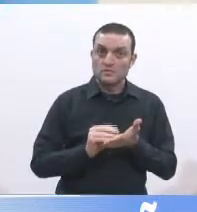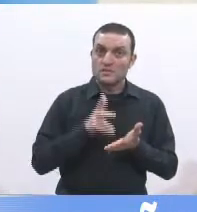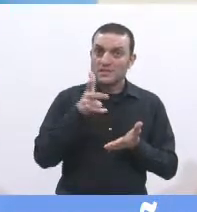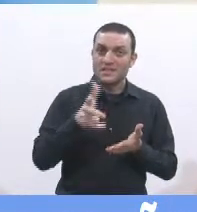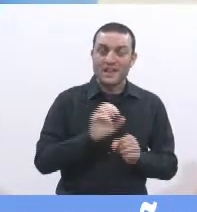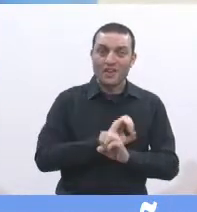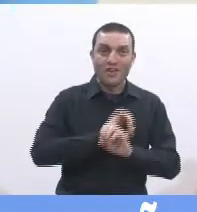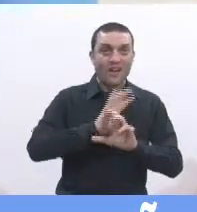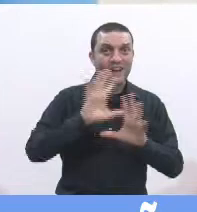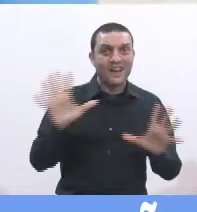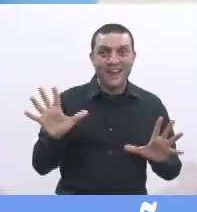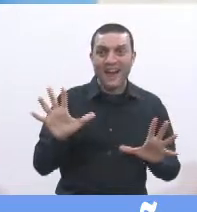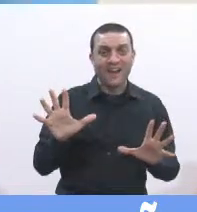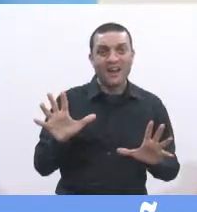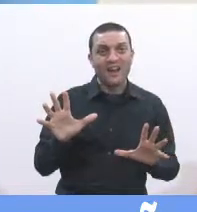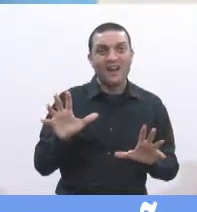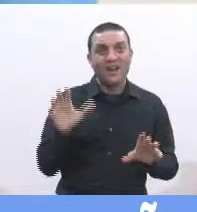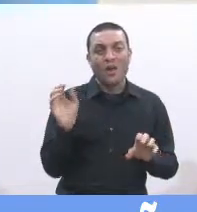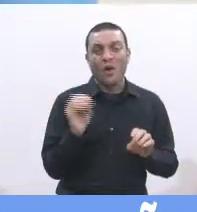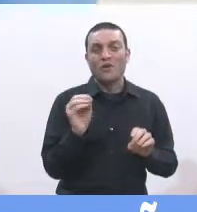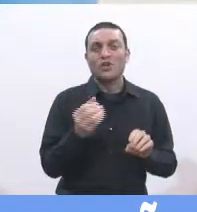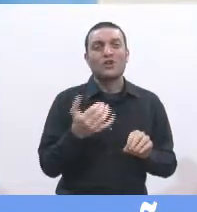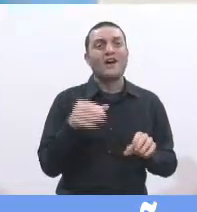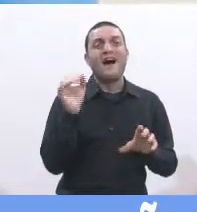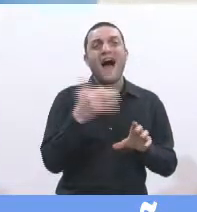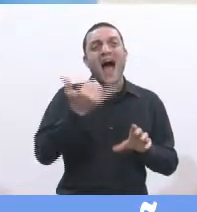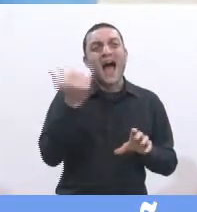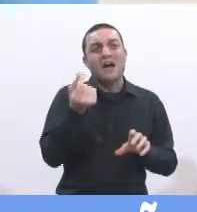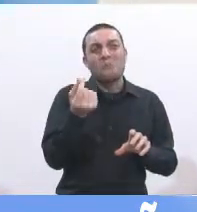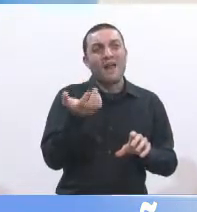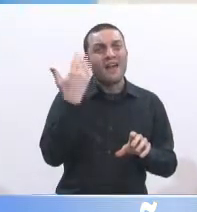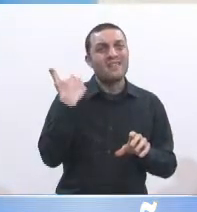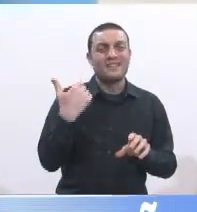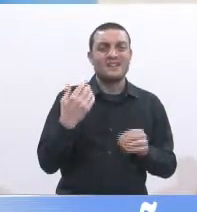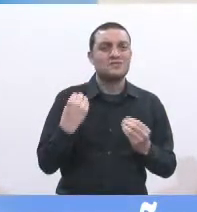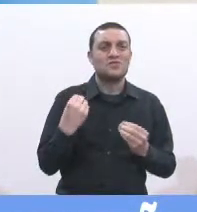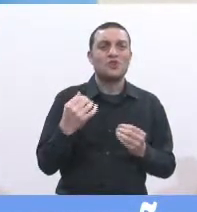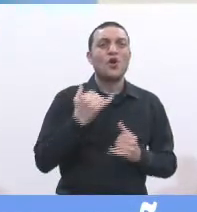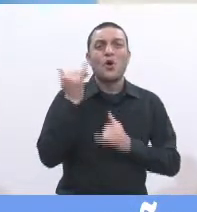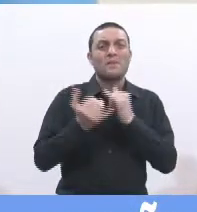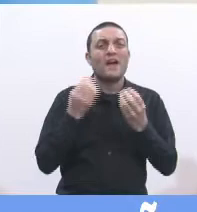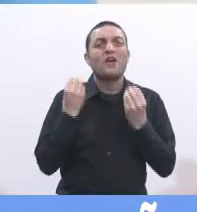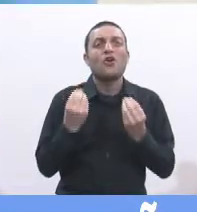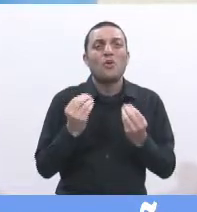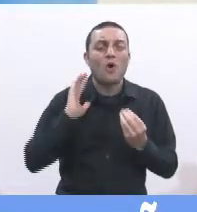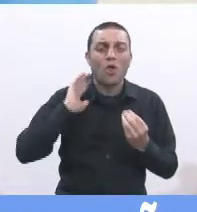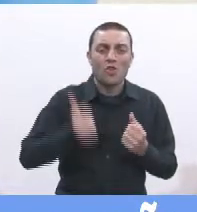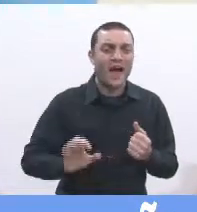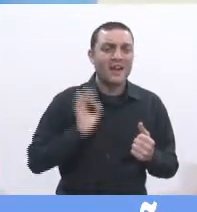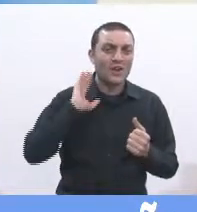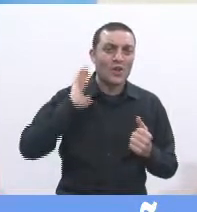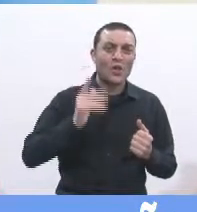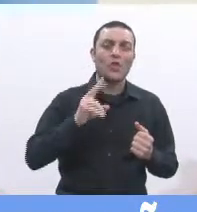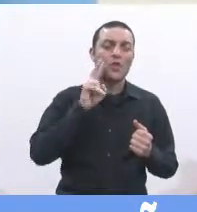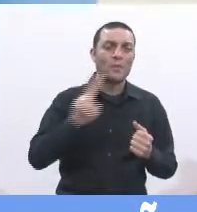quedó remanente el año 2017. Nos dijeron claramente, no pudieron explicar cómo habían construido el 2016. No nos